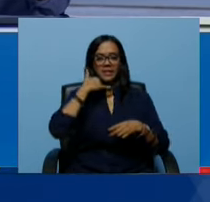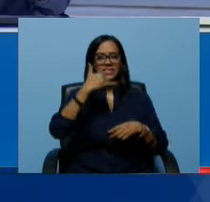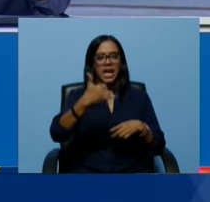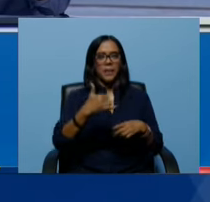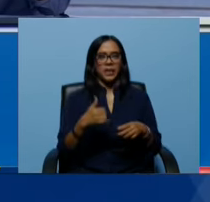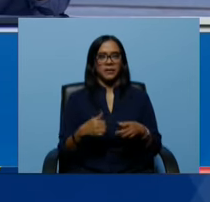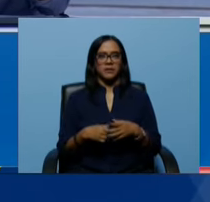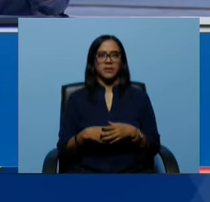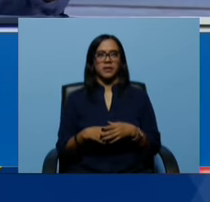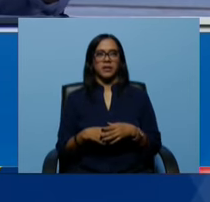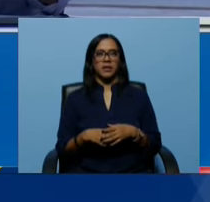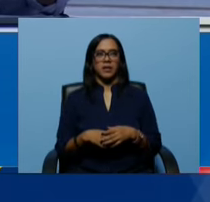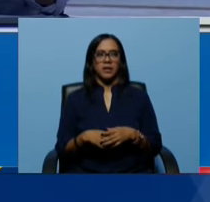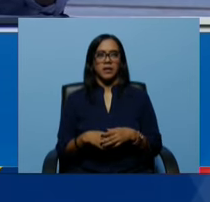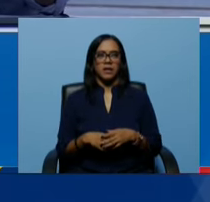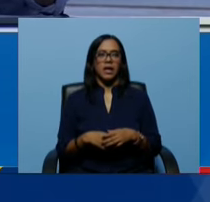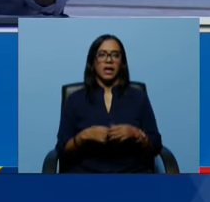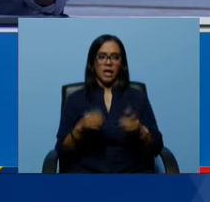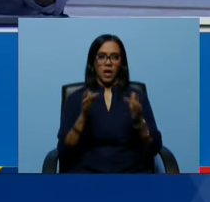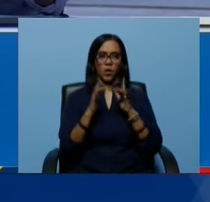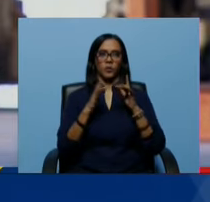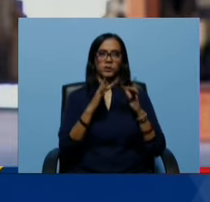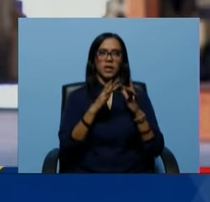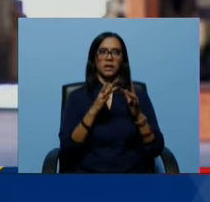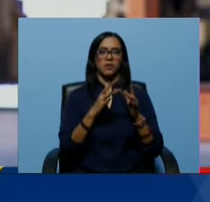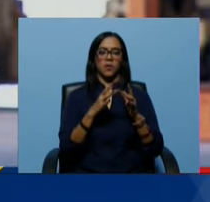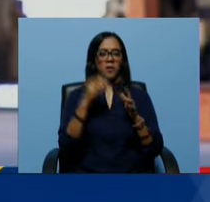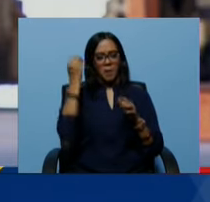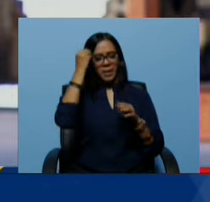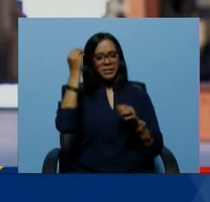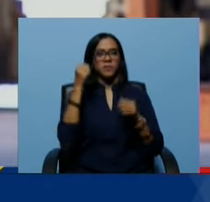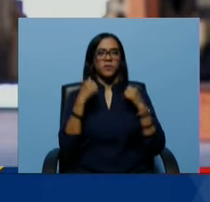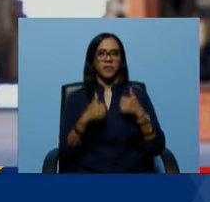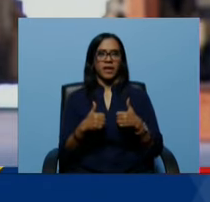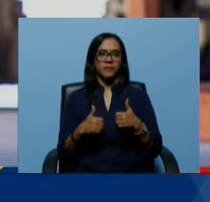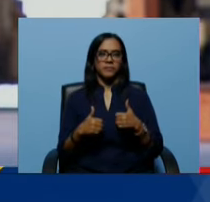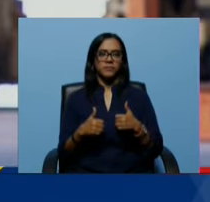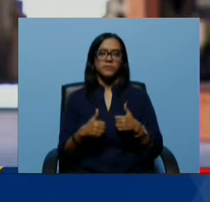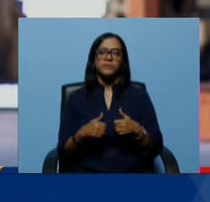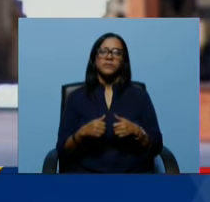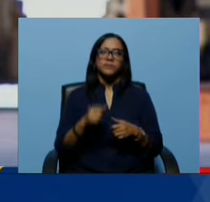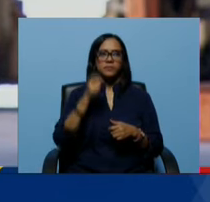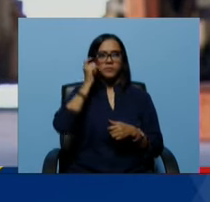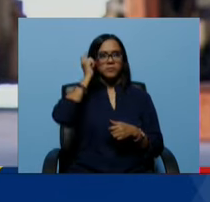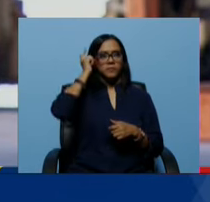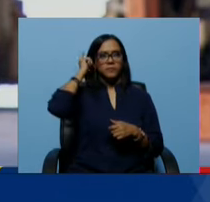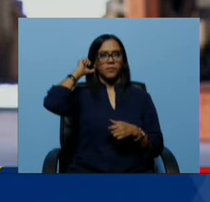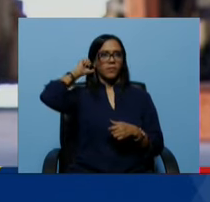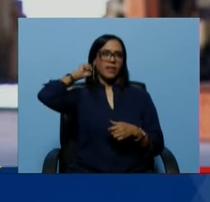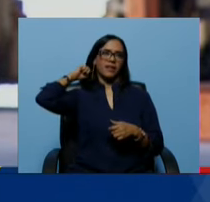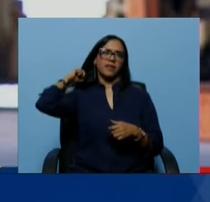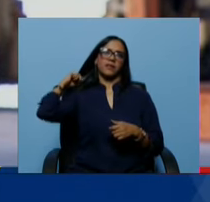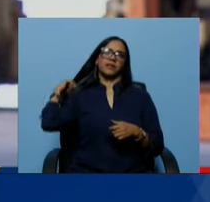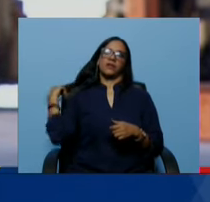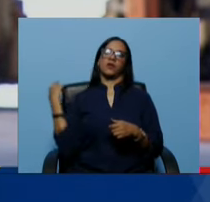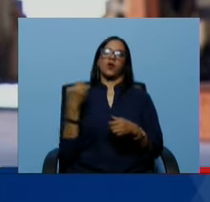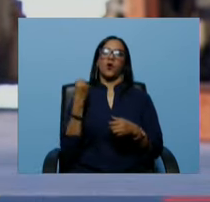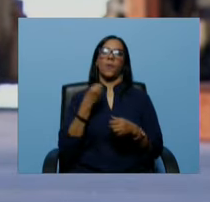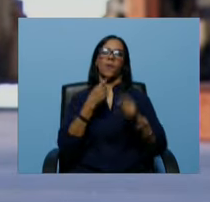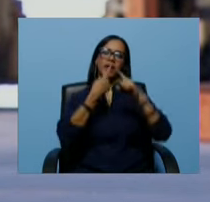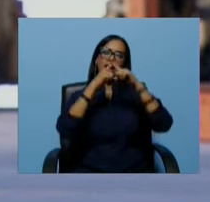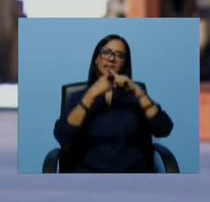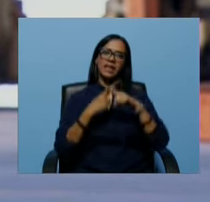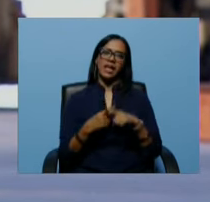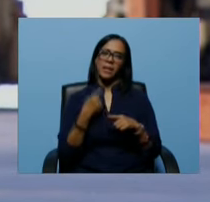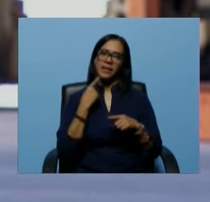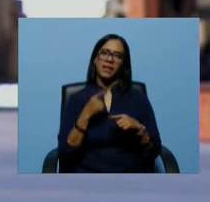mismo y entren en contacto. Me parece muy bien. Primitivo, ¿cómo va la zafra? ¿Qué me dice?